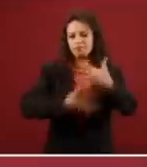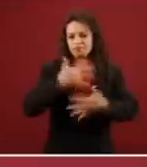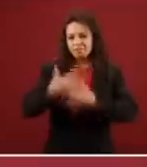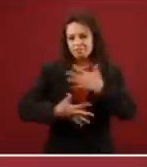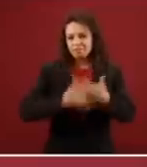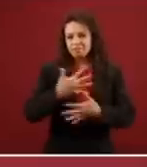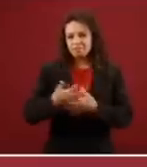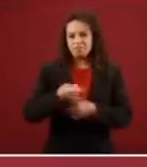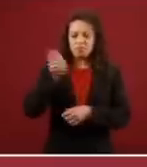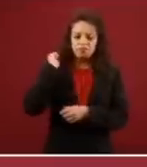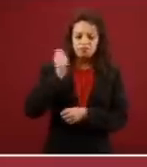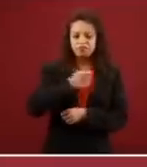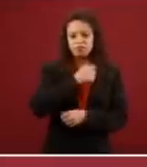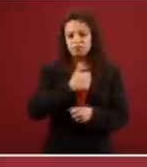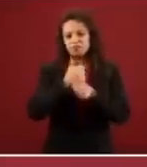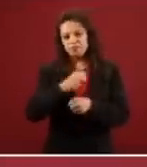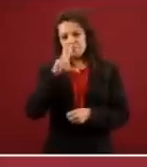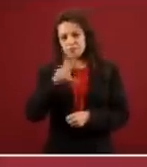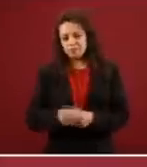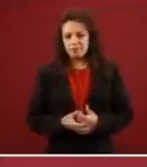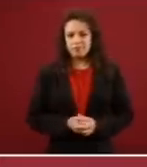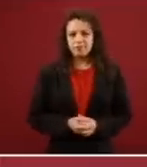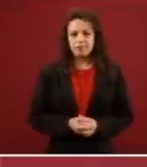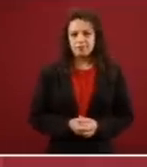Por eso no vamos a ser rebasados,